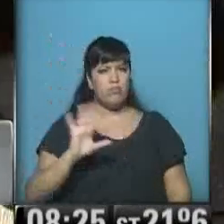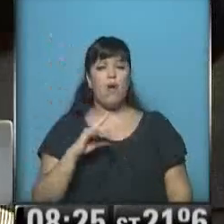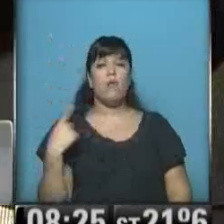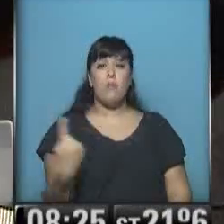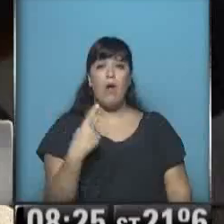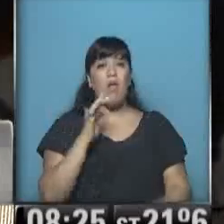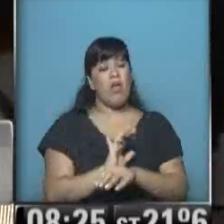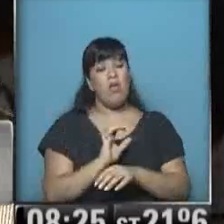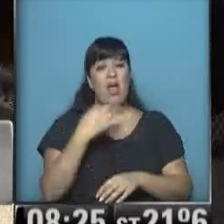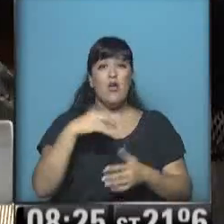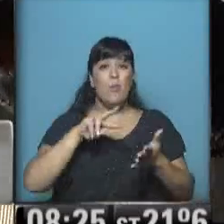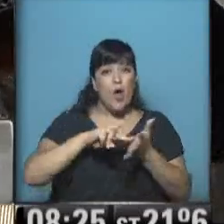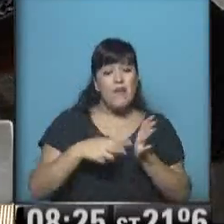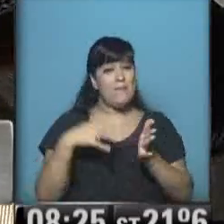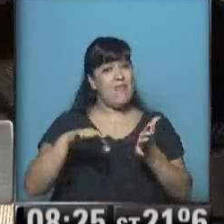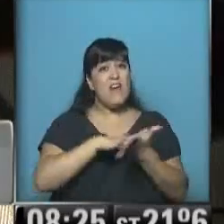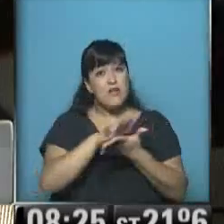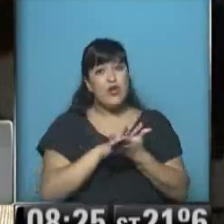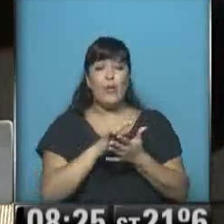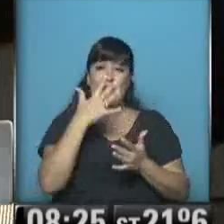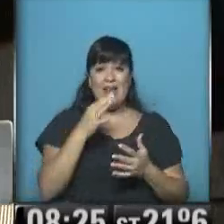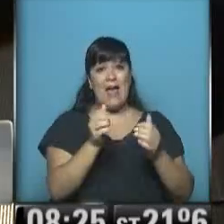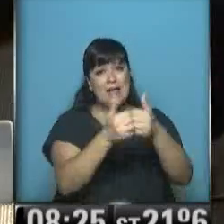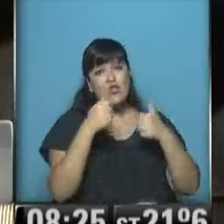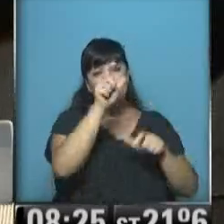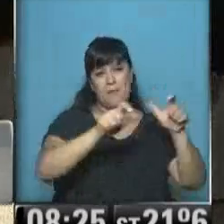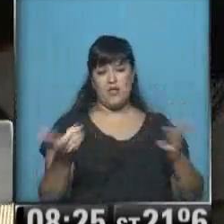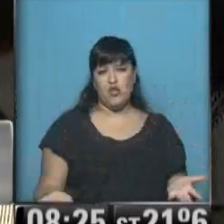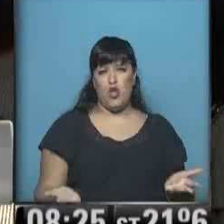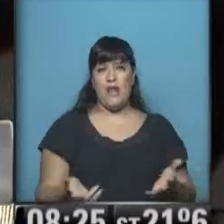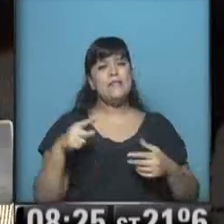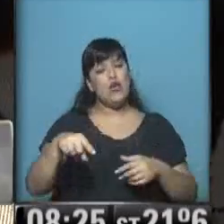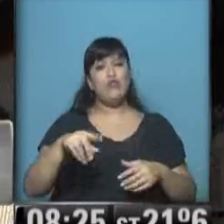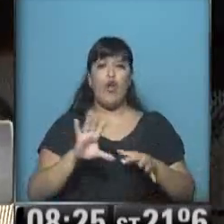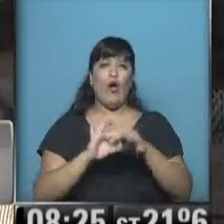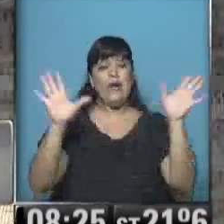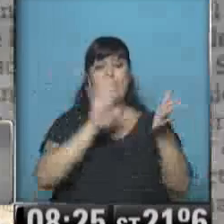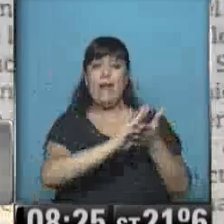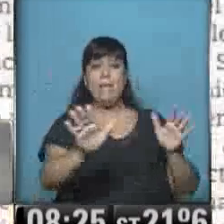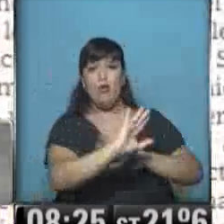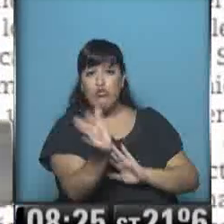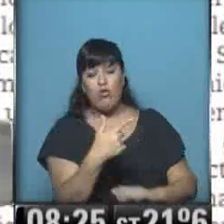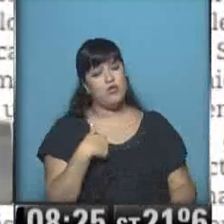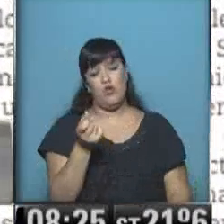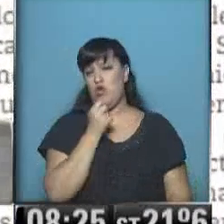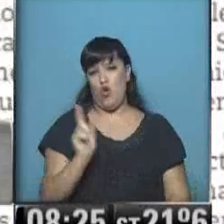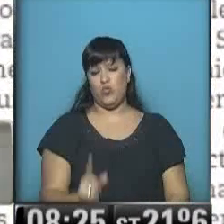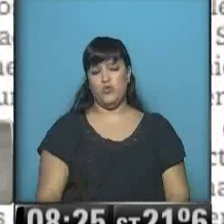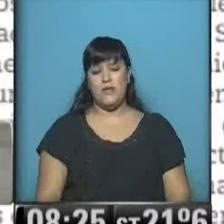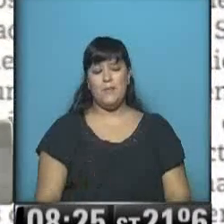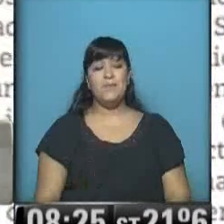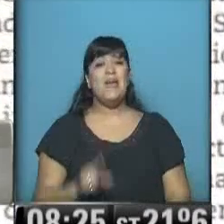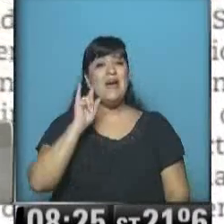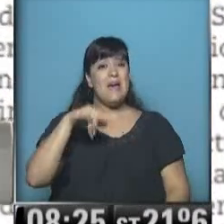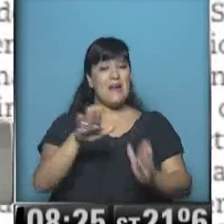de resolver el problema, anden encubriendo gente y de que estén tratando de que esto otra vez quede en la impunidad. Eso no nos gusta a nosotros. La revista